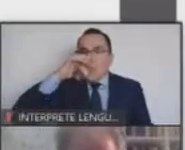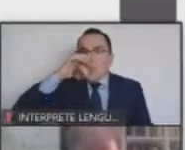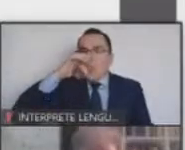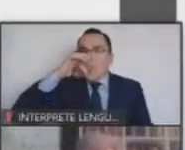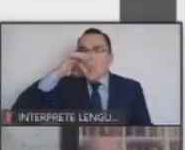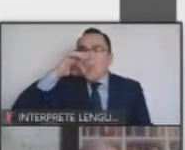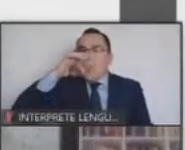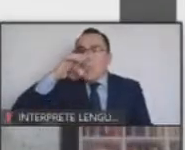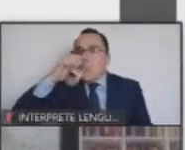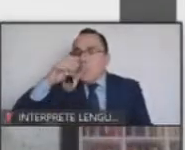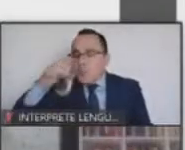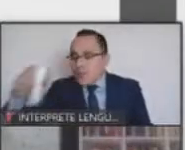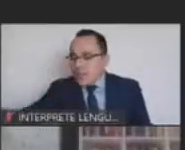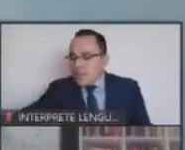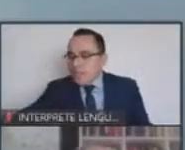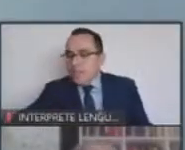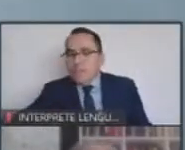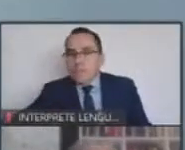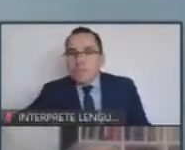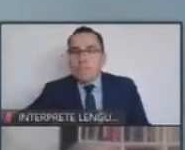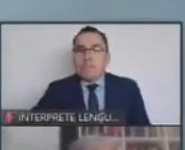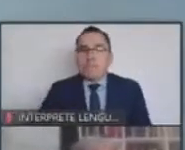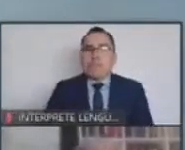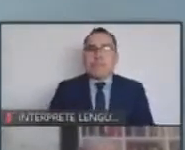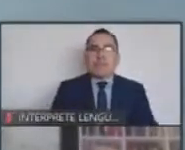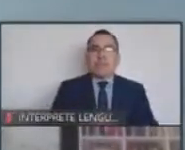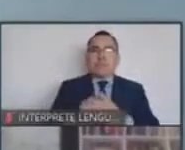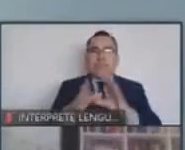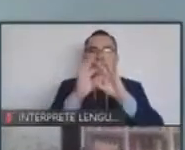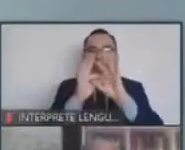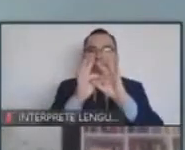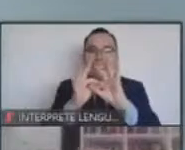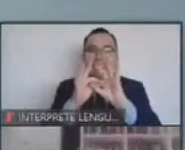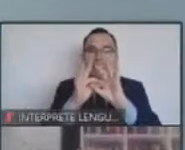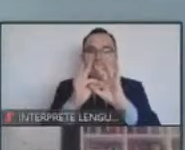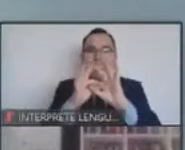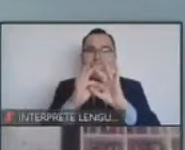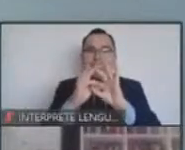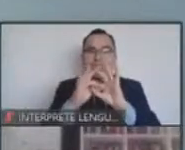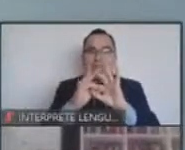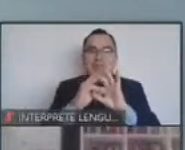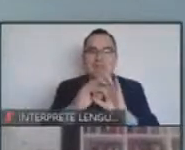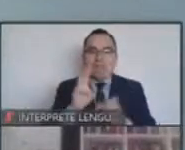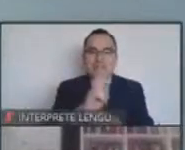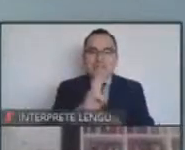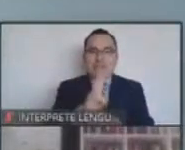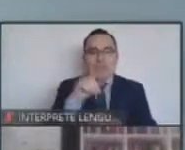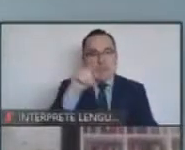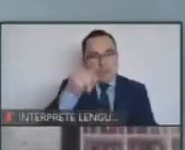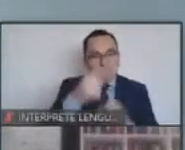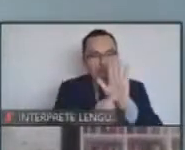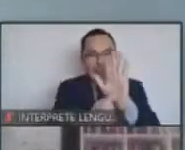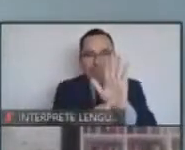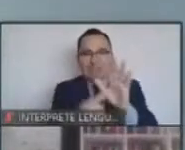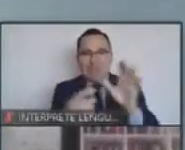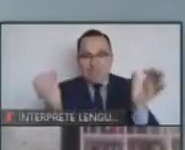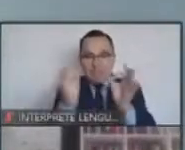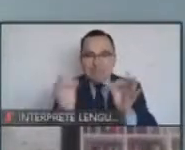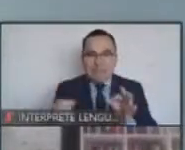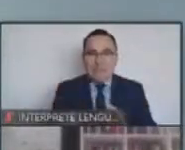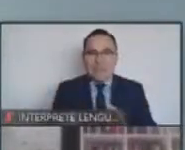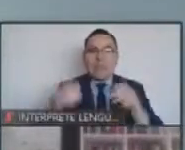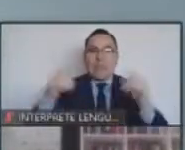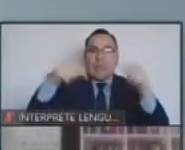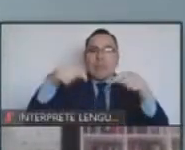Muchas gracias, profesor, por su interesante exposición. Y ahora dejo con